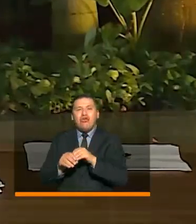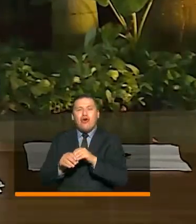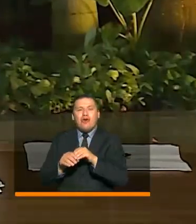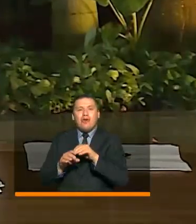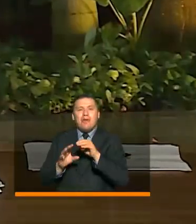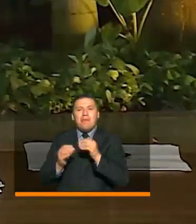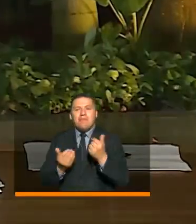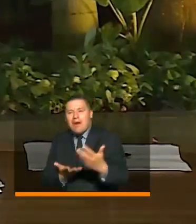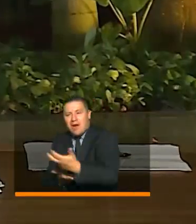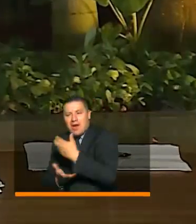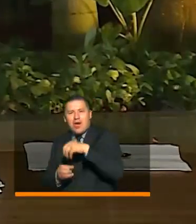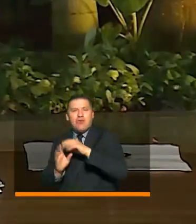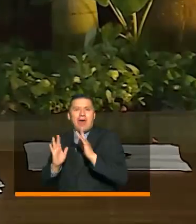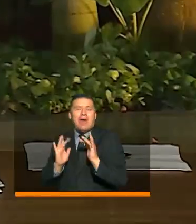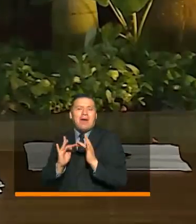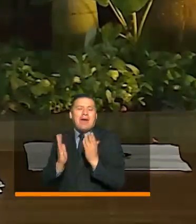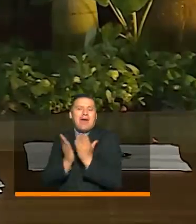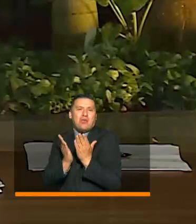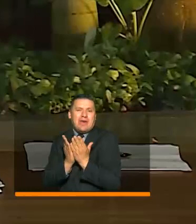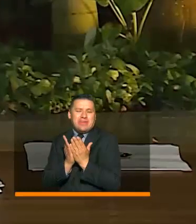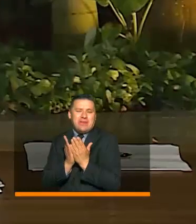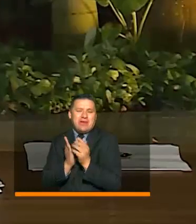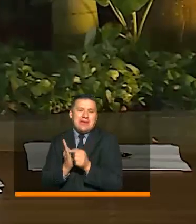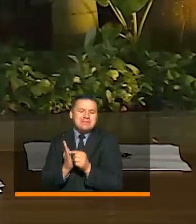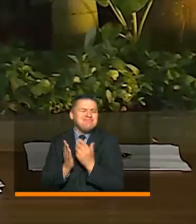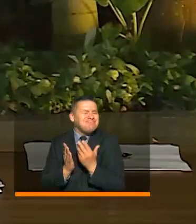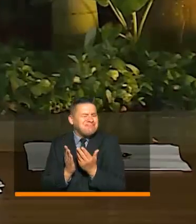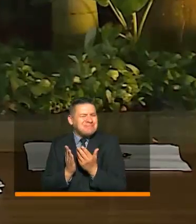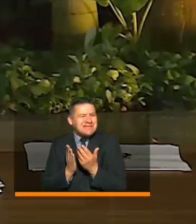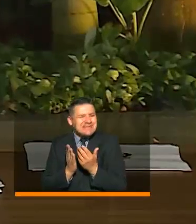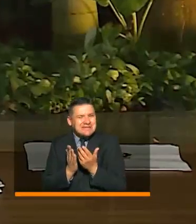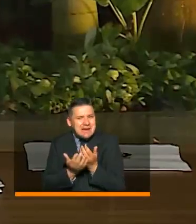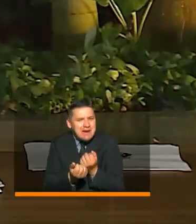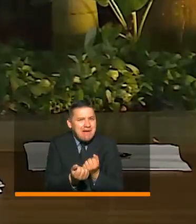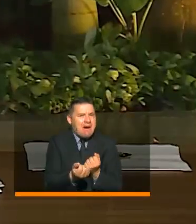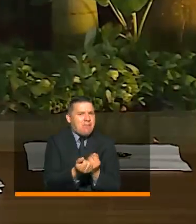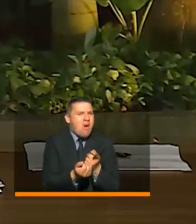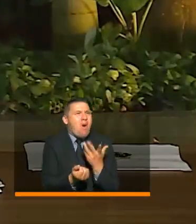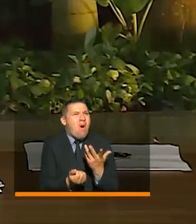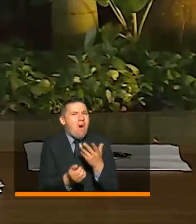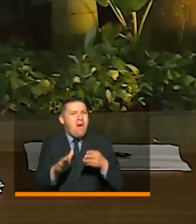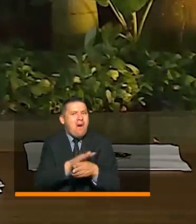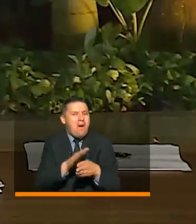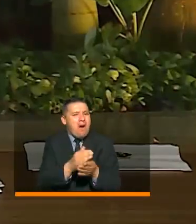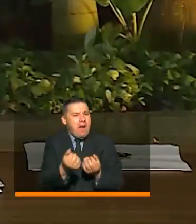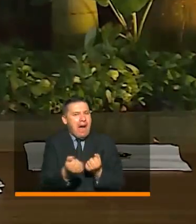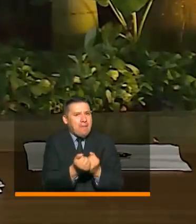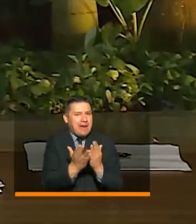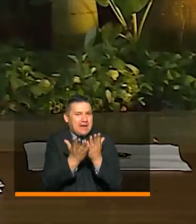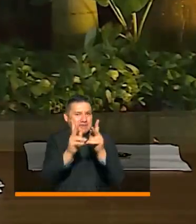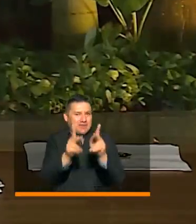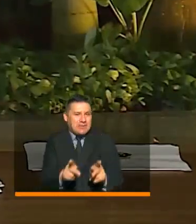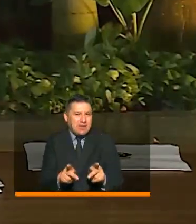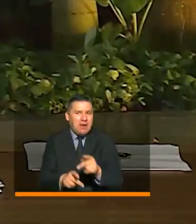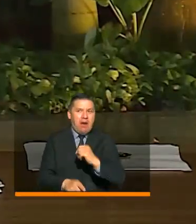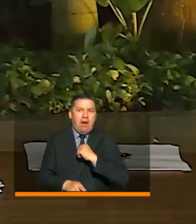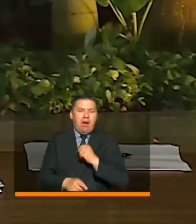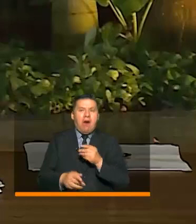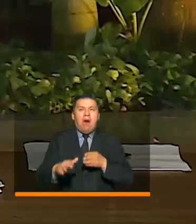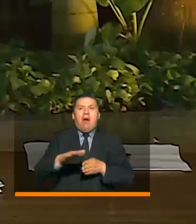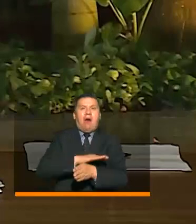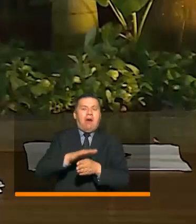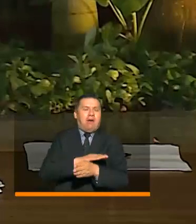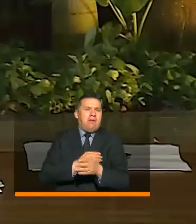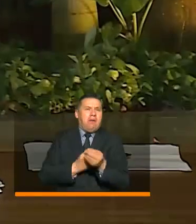Educativa, que entre otros lo que hace es darle apoyo a estudiantes para que tengan